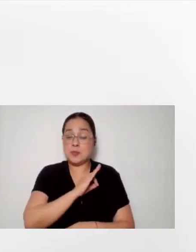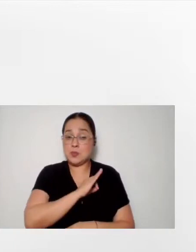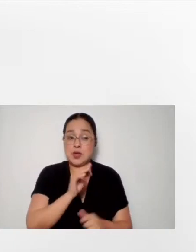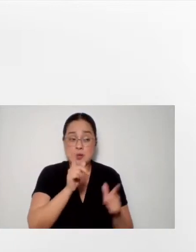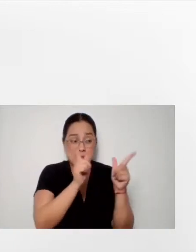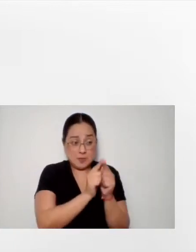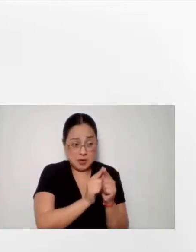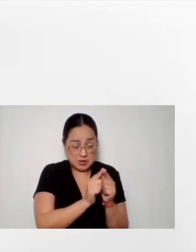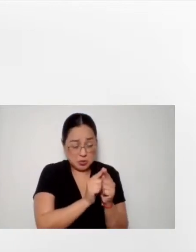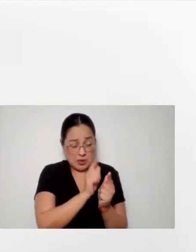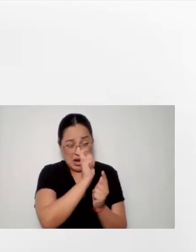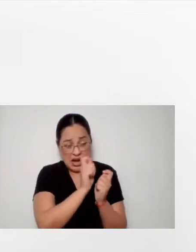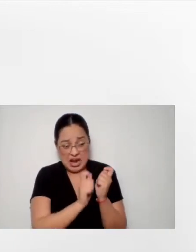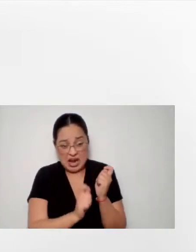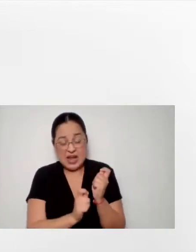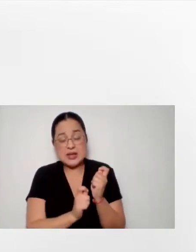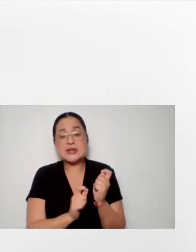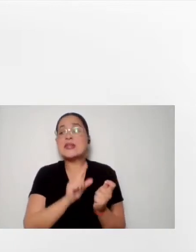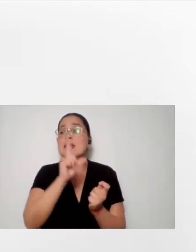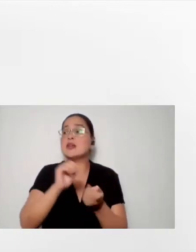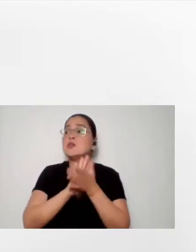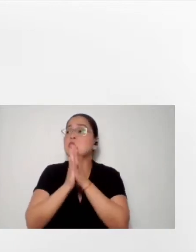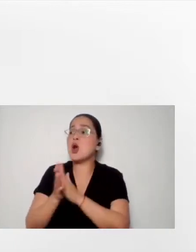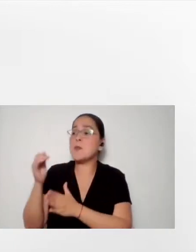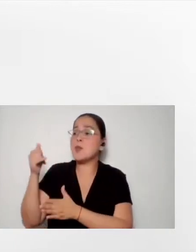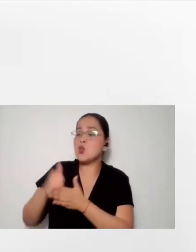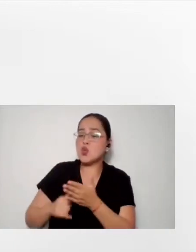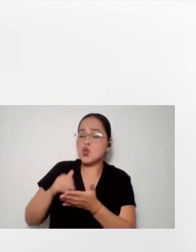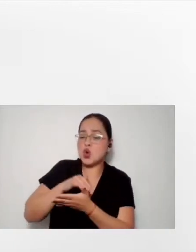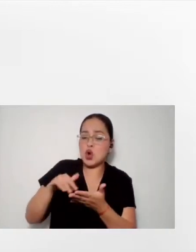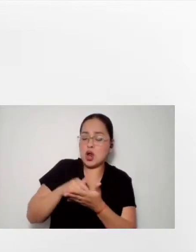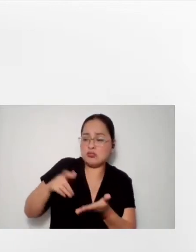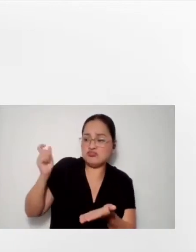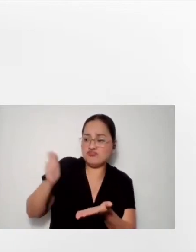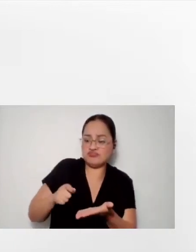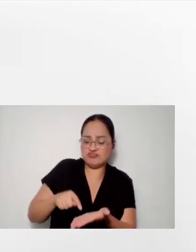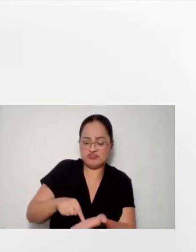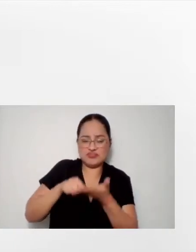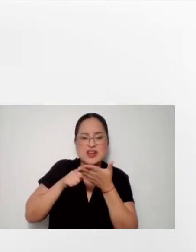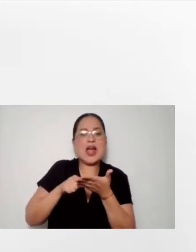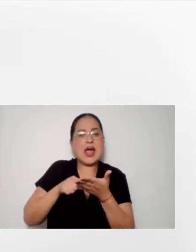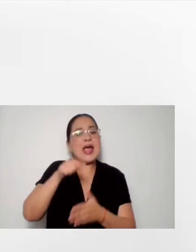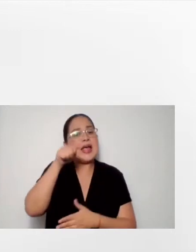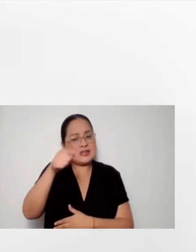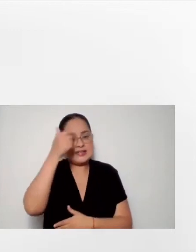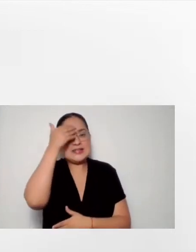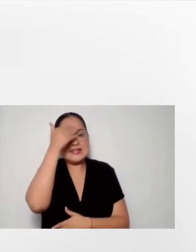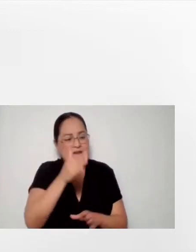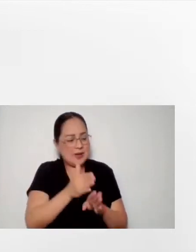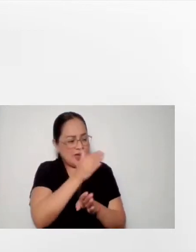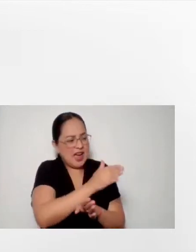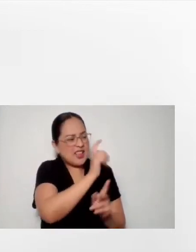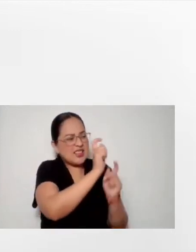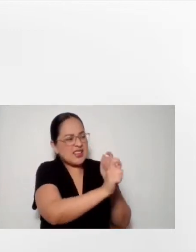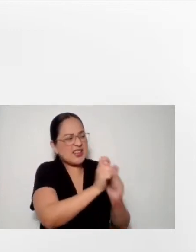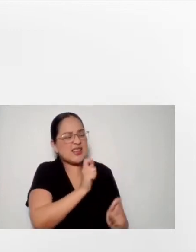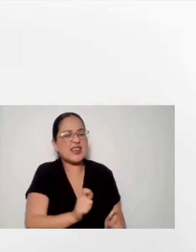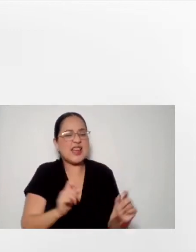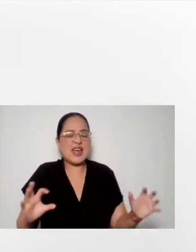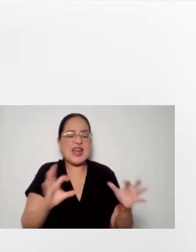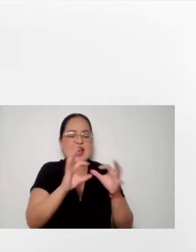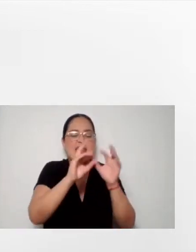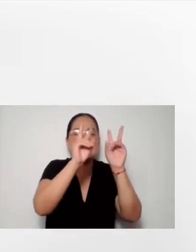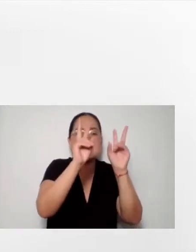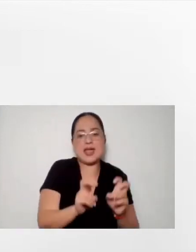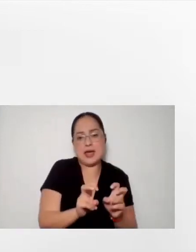hechos, y que consulten la sentencia original, pero ya a sabiendas de qué trata la sentencia, o de qué va,